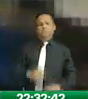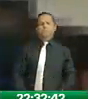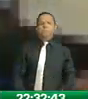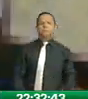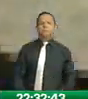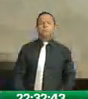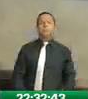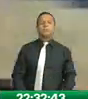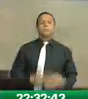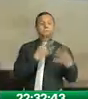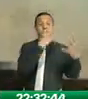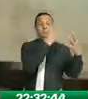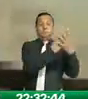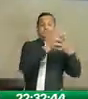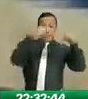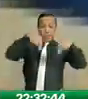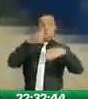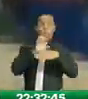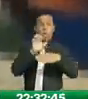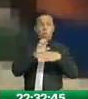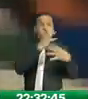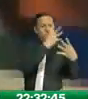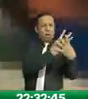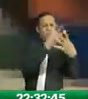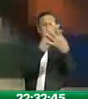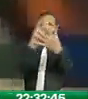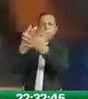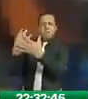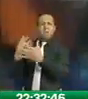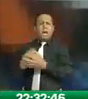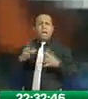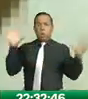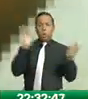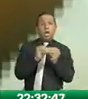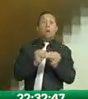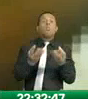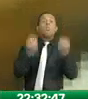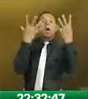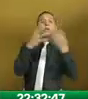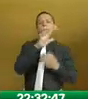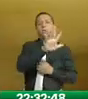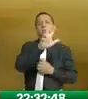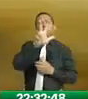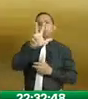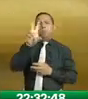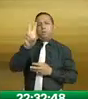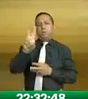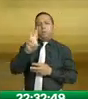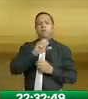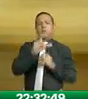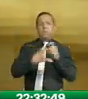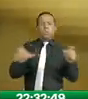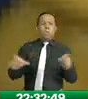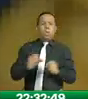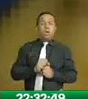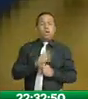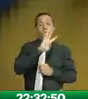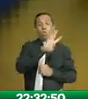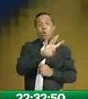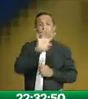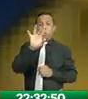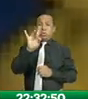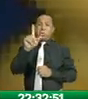Del país hay 526 casos confirmados de coronavirus, 45 guías penitenciarios y 481